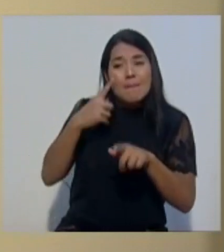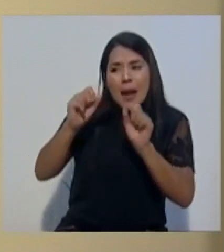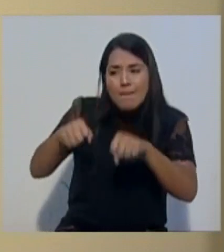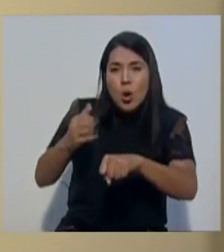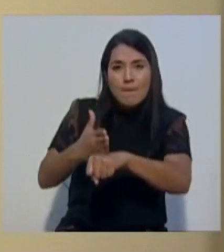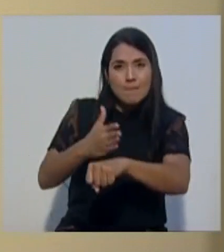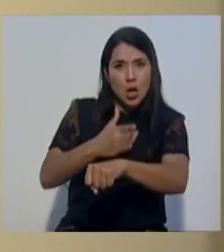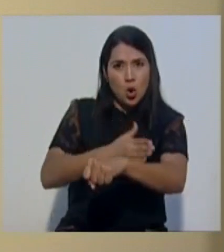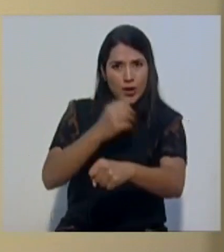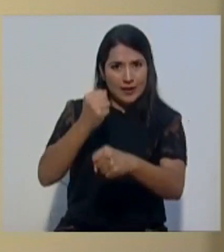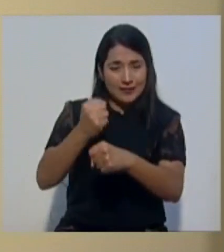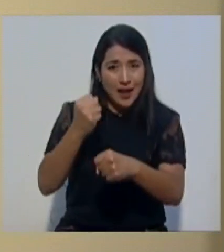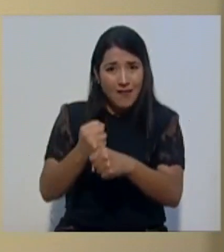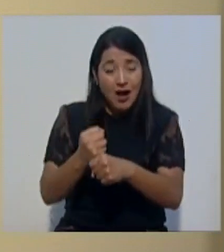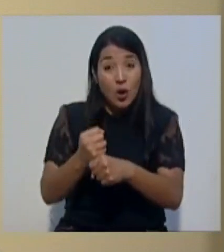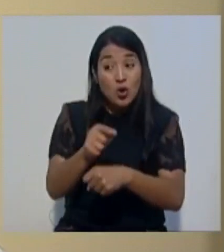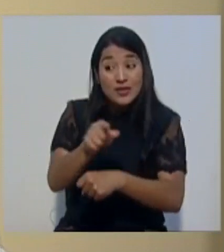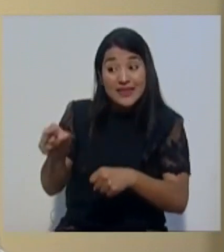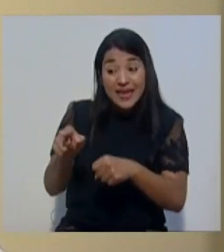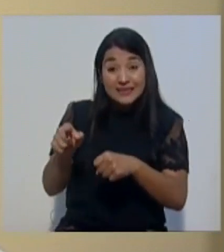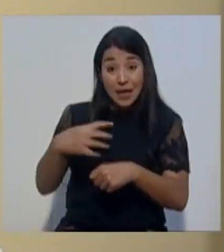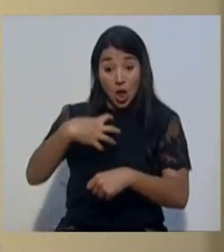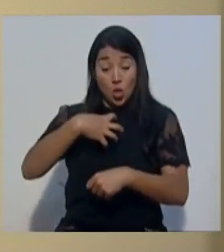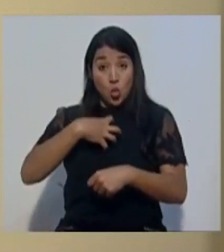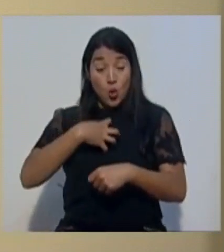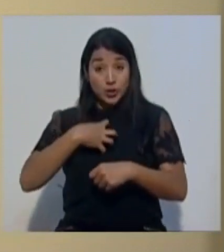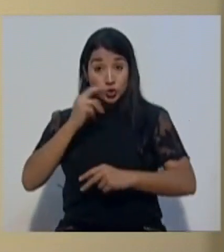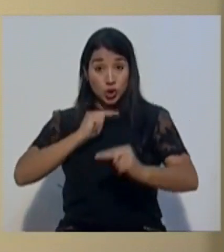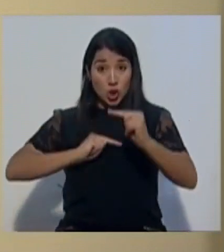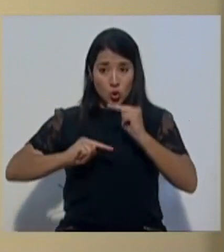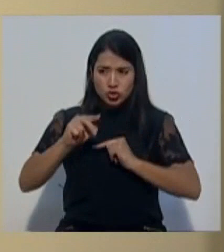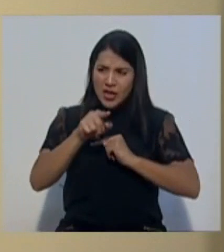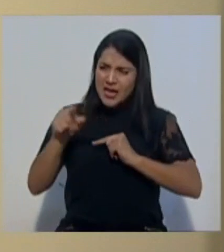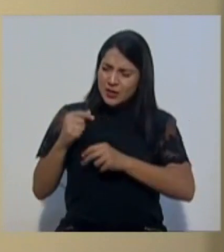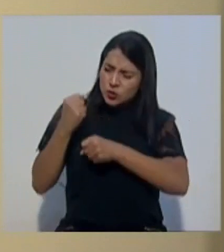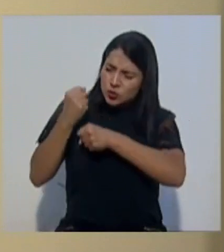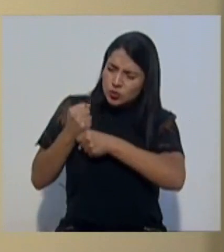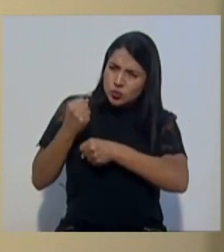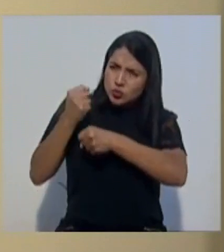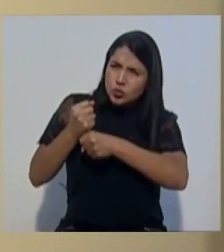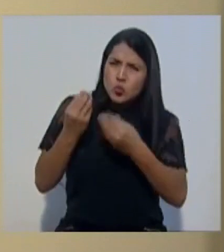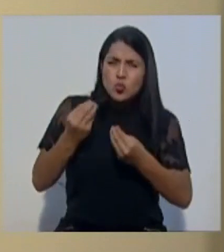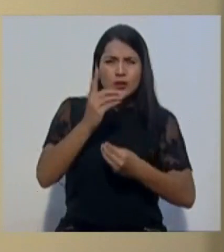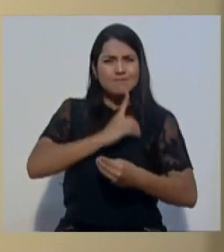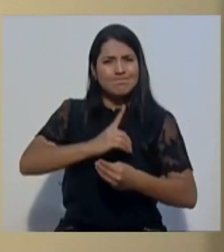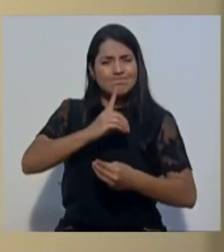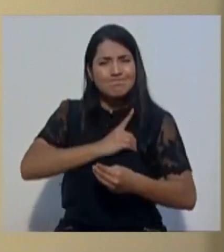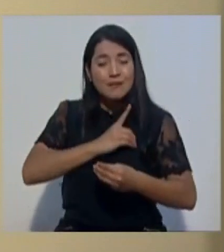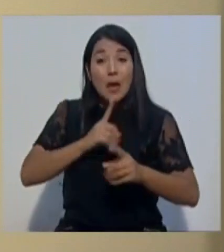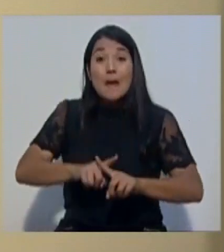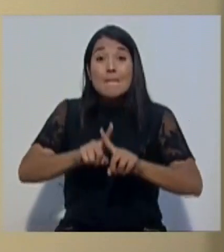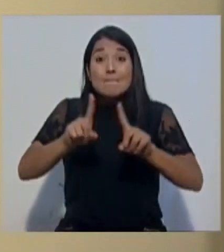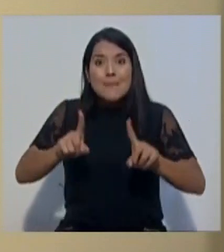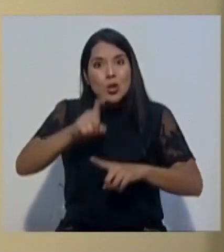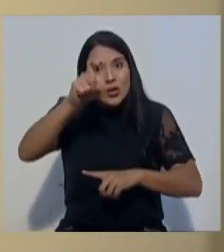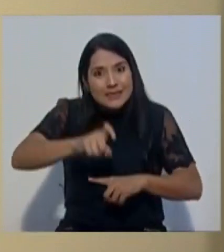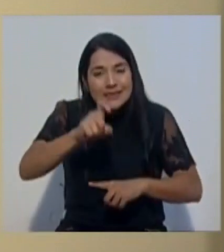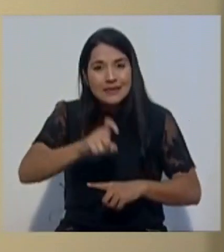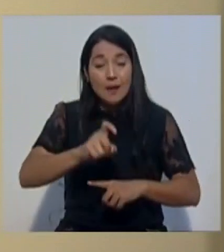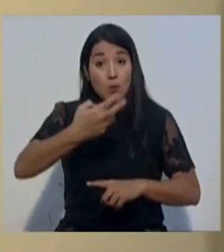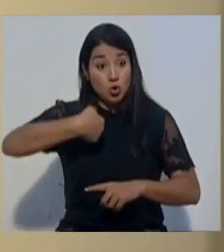trabajo que muchos dueños y dueñas vienen haciendo en una forma muy disciplinada, pero que necesitamos que nosotros, la